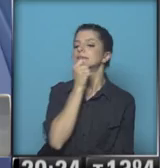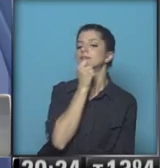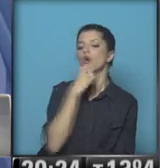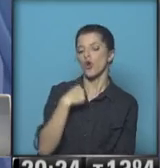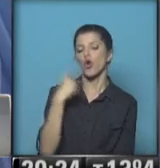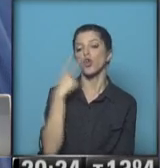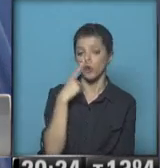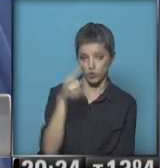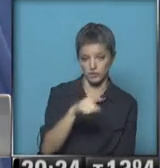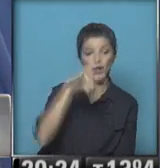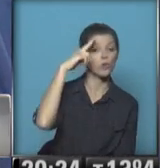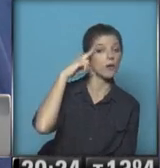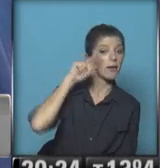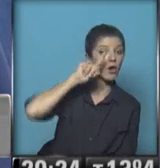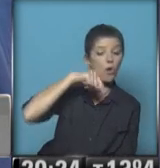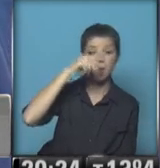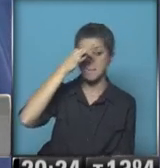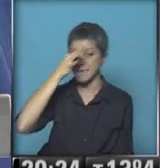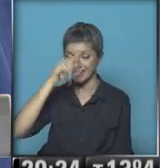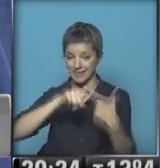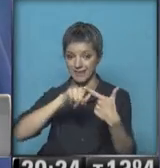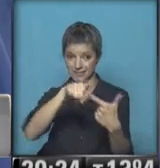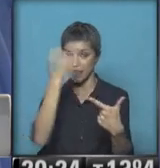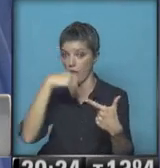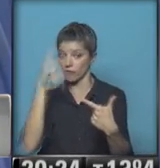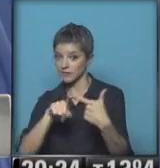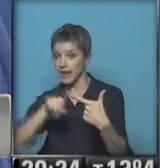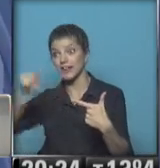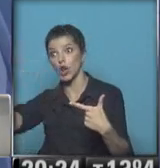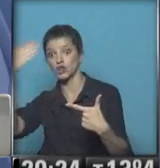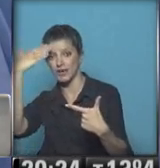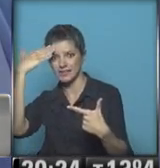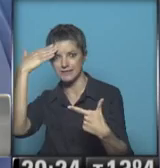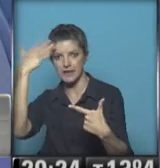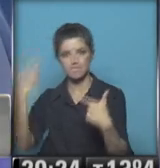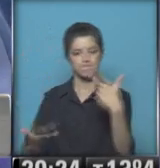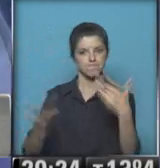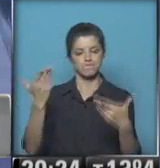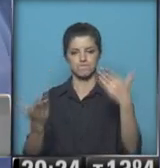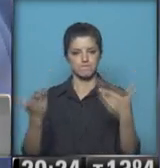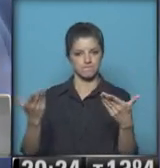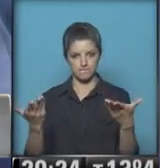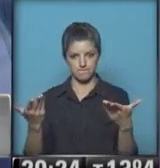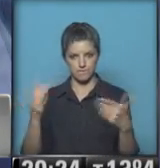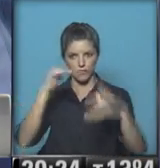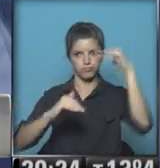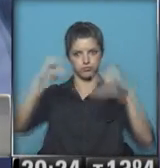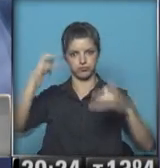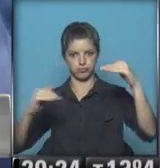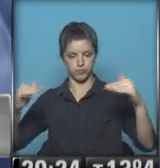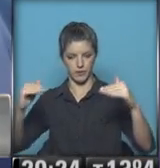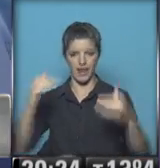920 saltará 15 es producto provoca una digamos una inestabilidad económica y social